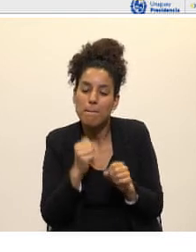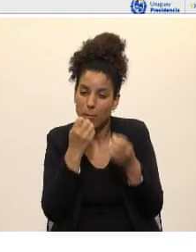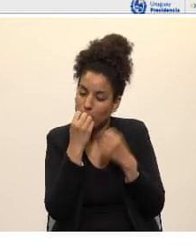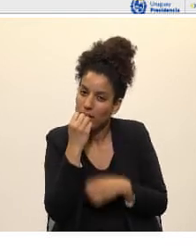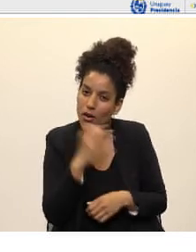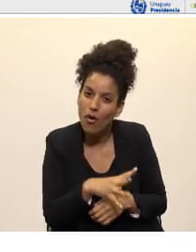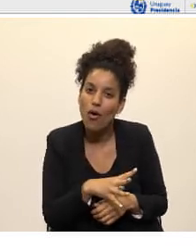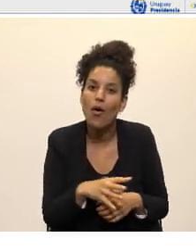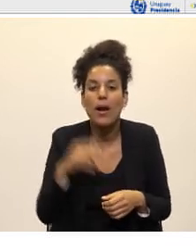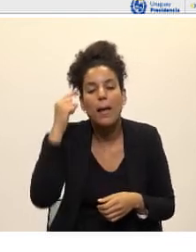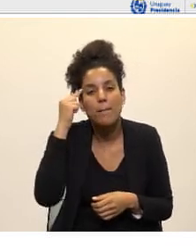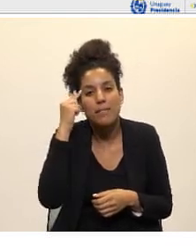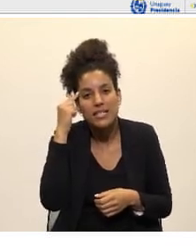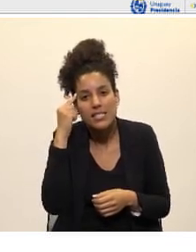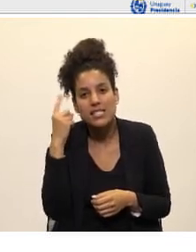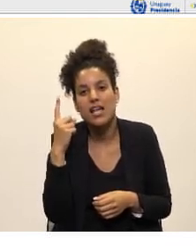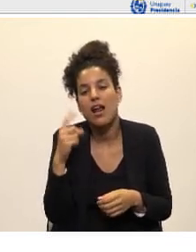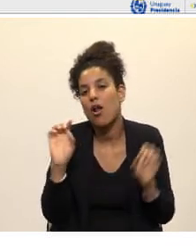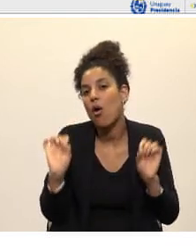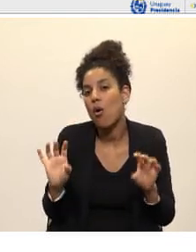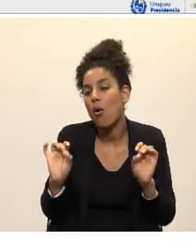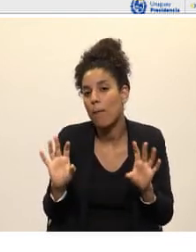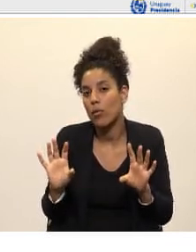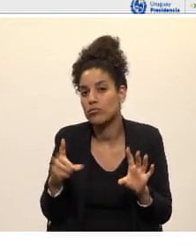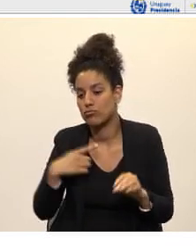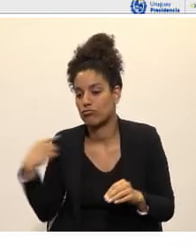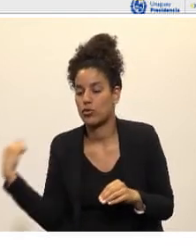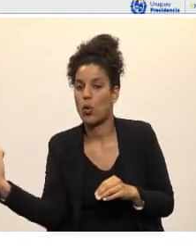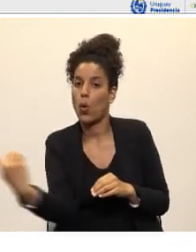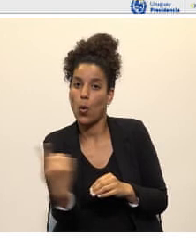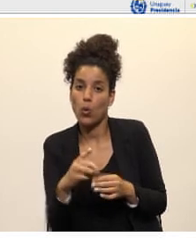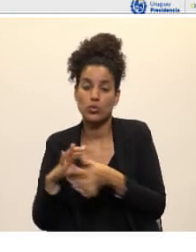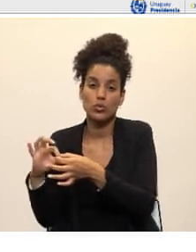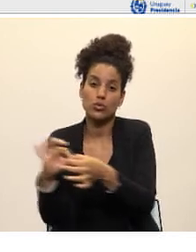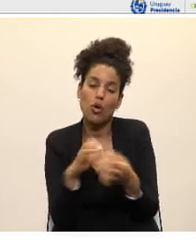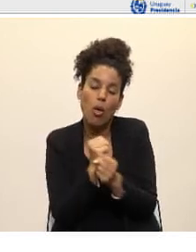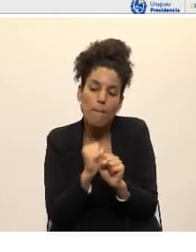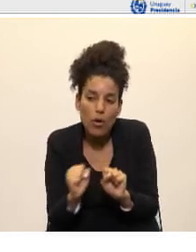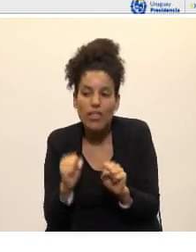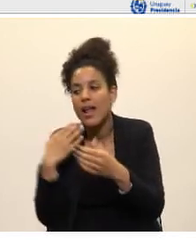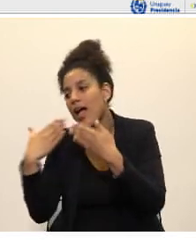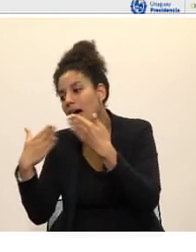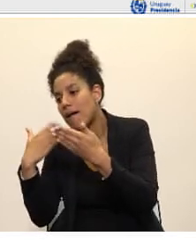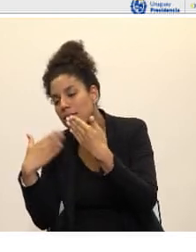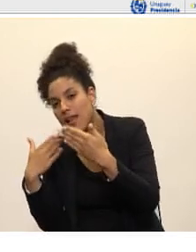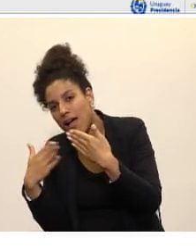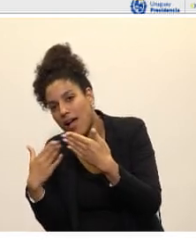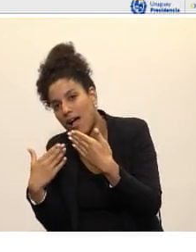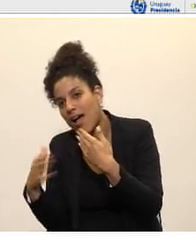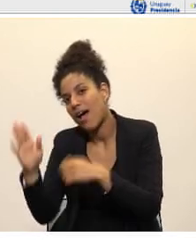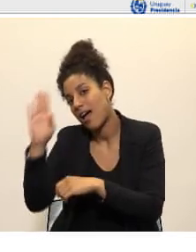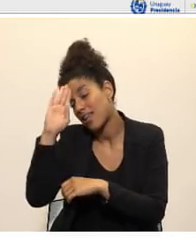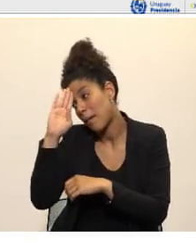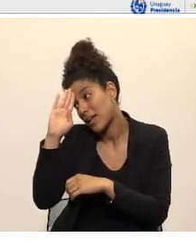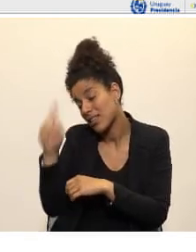pensar lo común desde esta construcción conjunta, el poder escucharnos, el poder aprender del otro, de